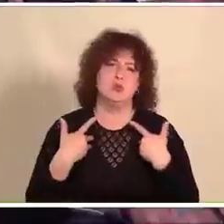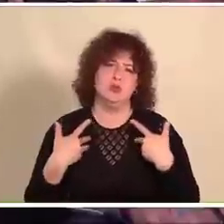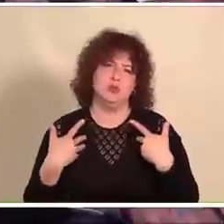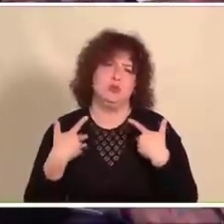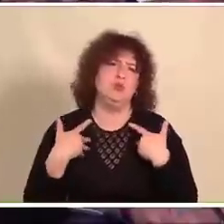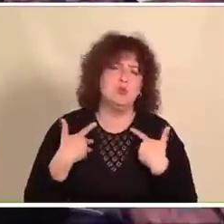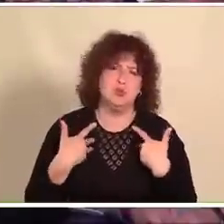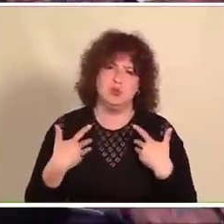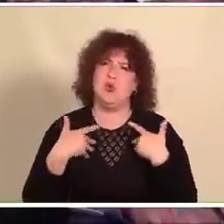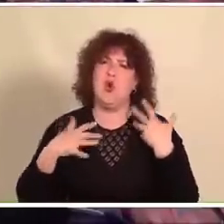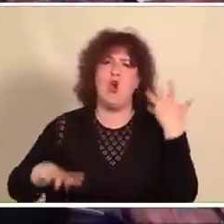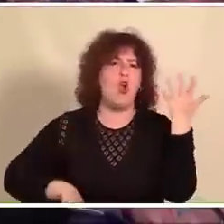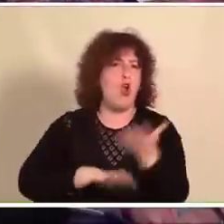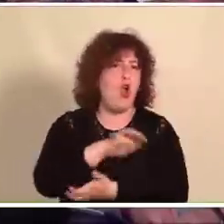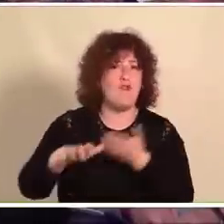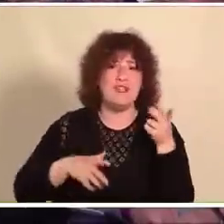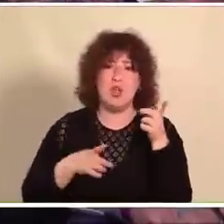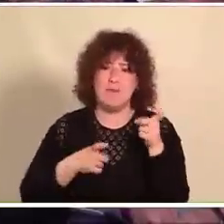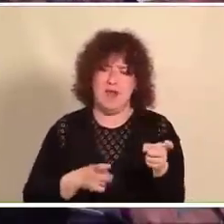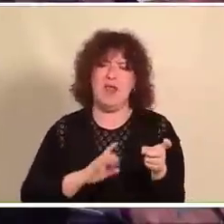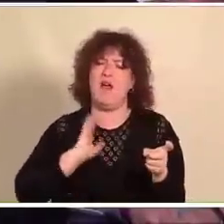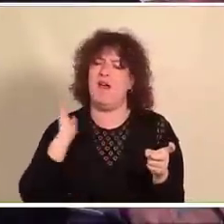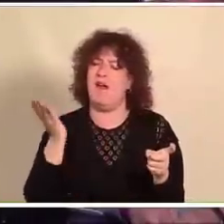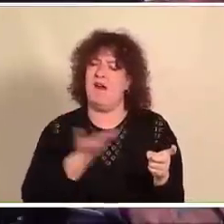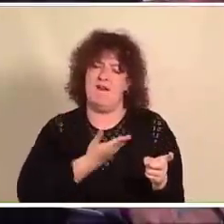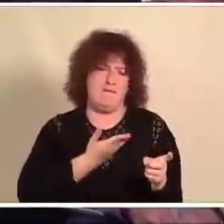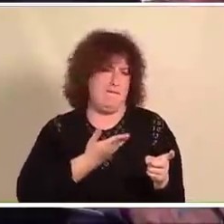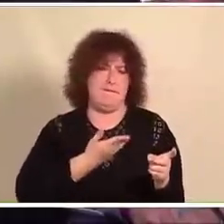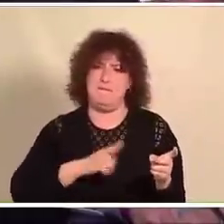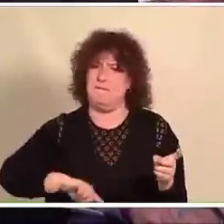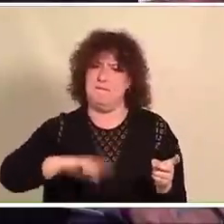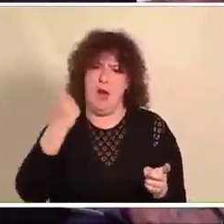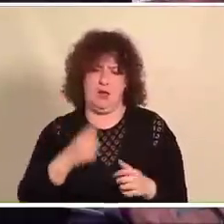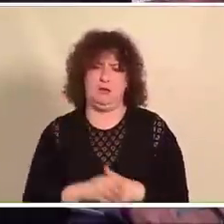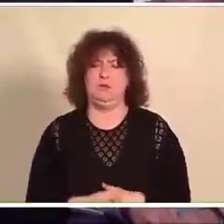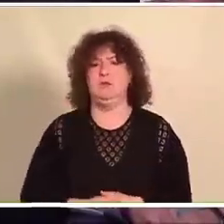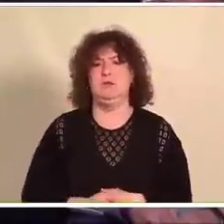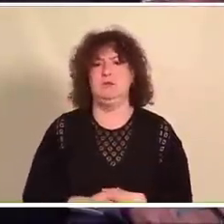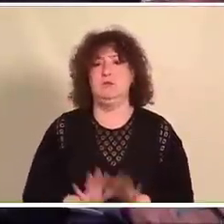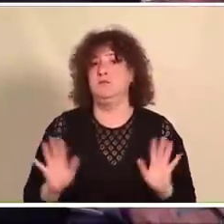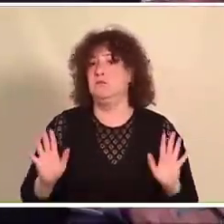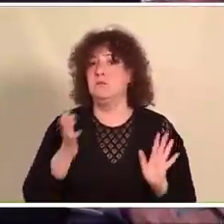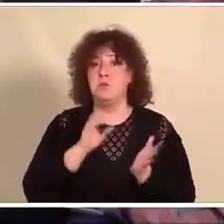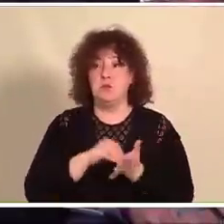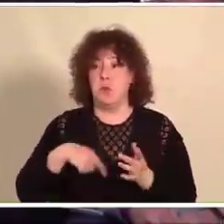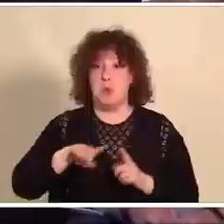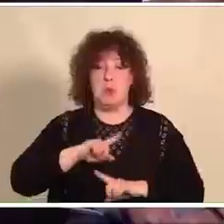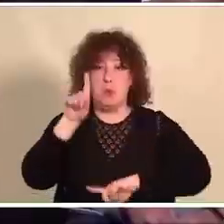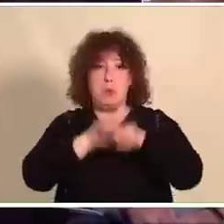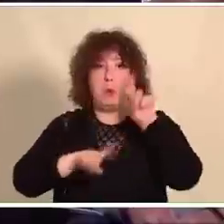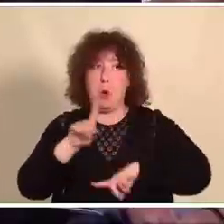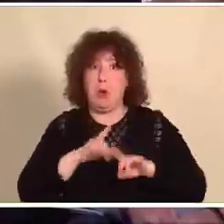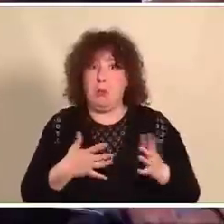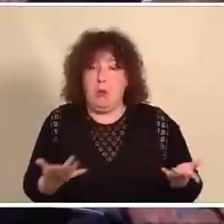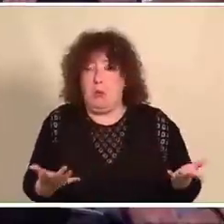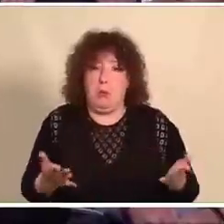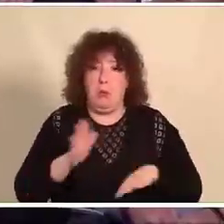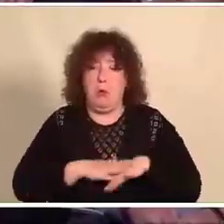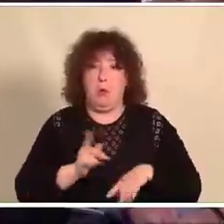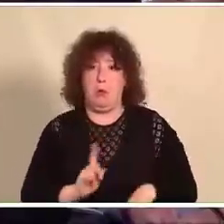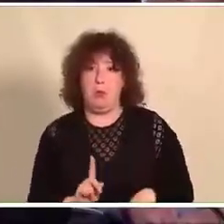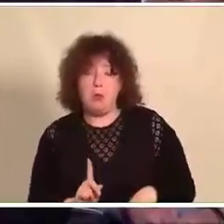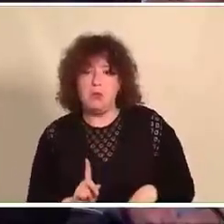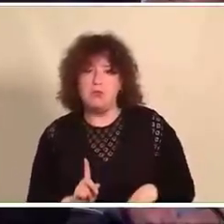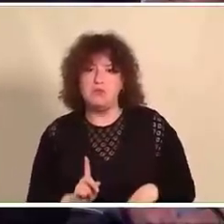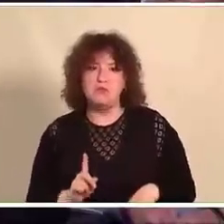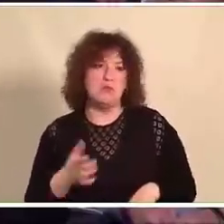consecuencias de los conflictos bélicos la mayor parte de las veces no hemos sido parte del problema y también la mayor parte de las veces